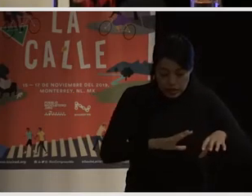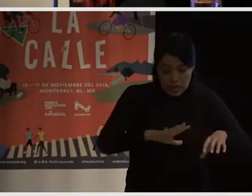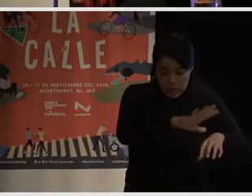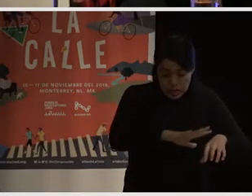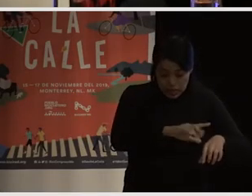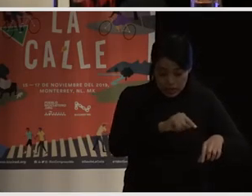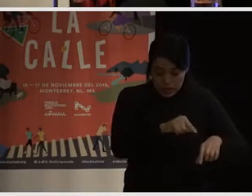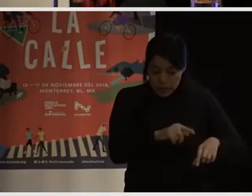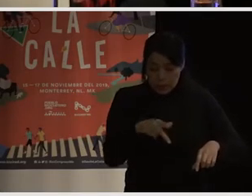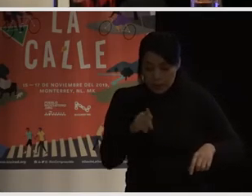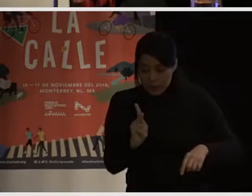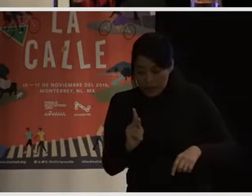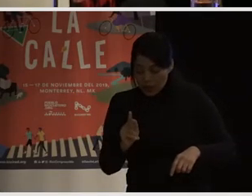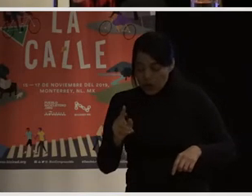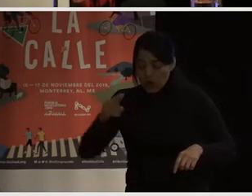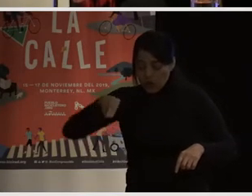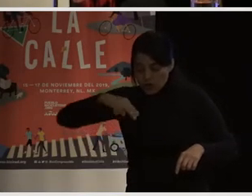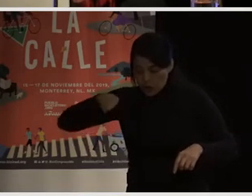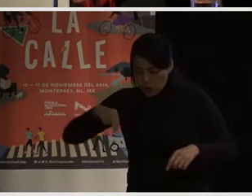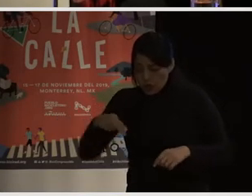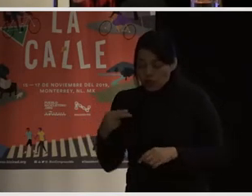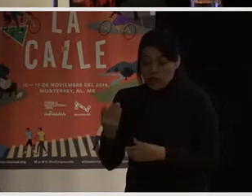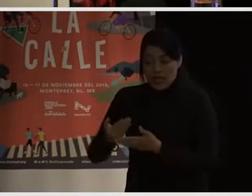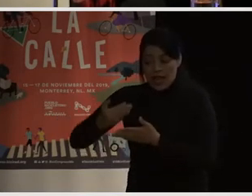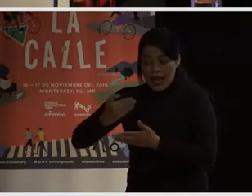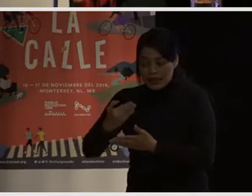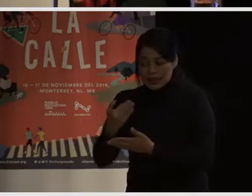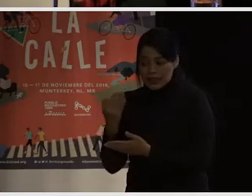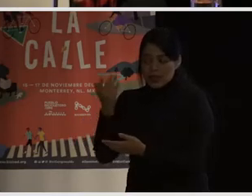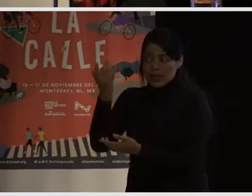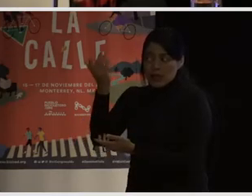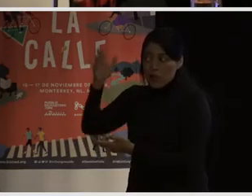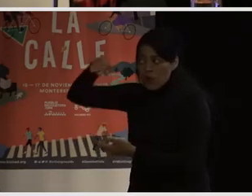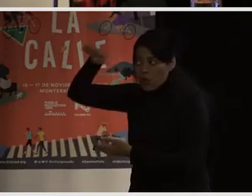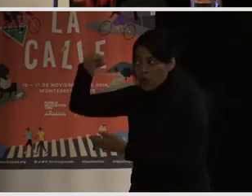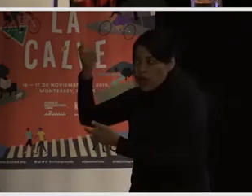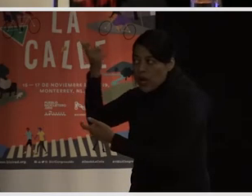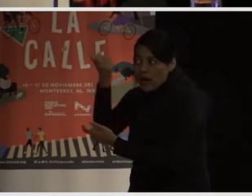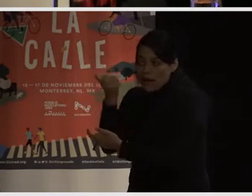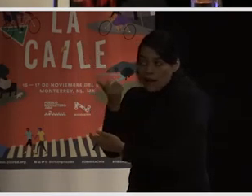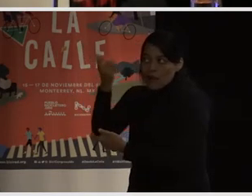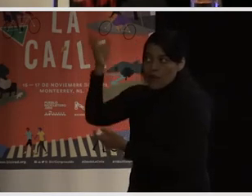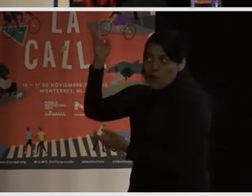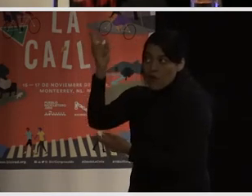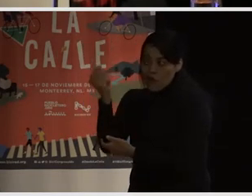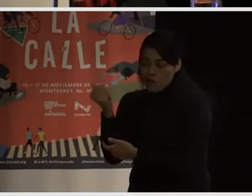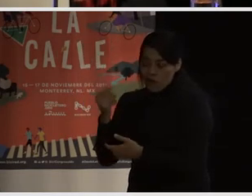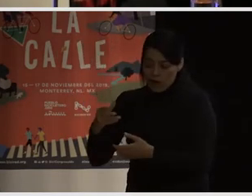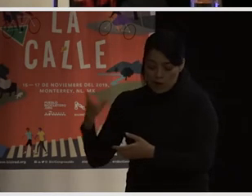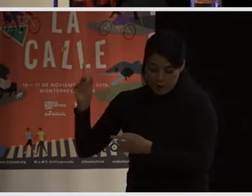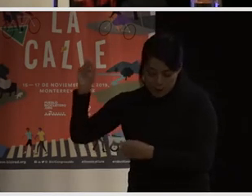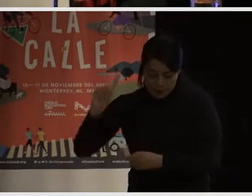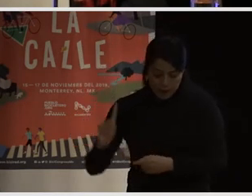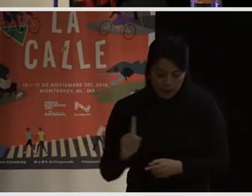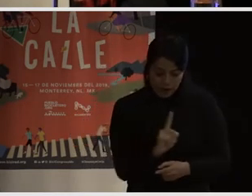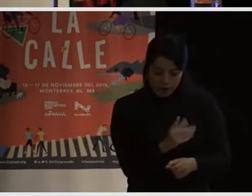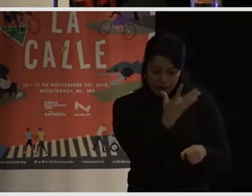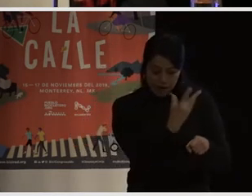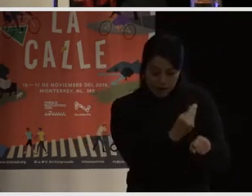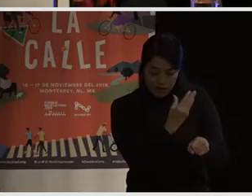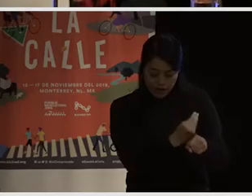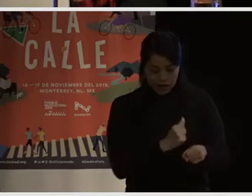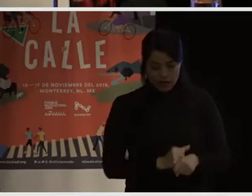para llegar a ese punto de la ciudad tenemos que encontrar el recurso para poder llegar y reparar esa banqueta que es una banqueta frente una escuela es decir que